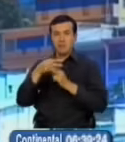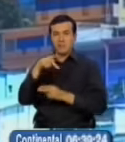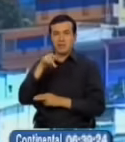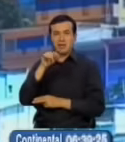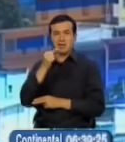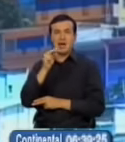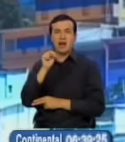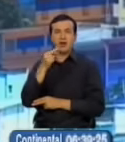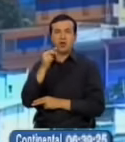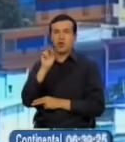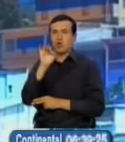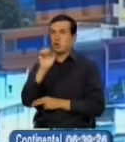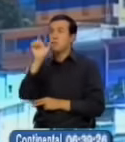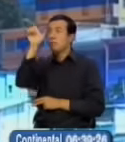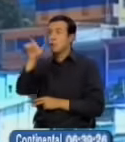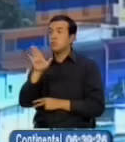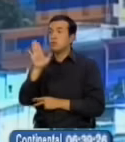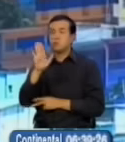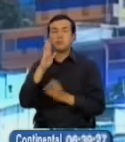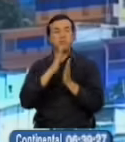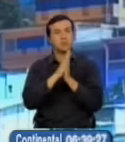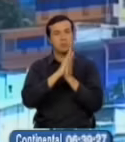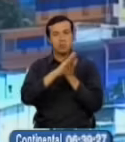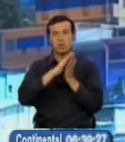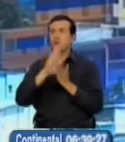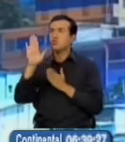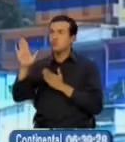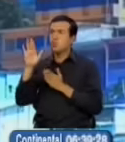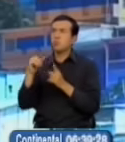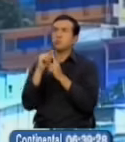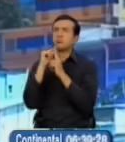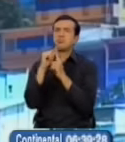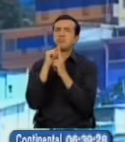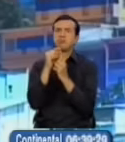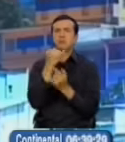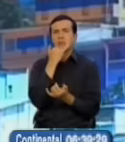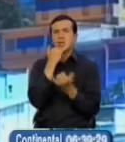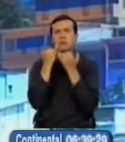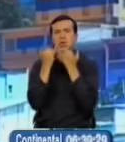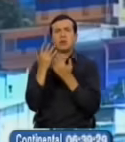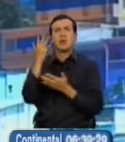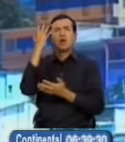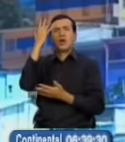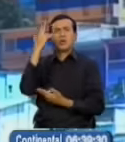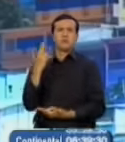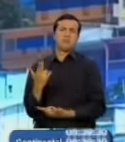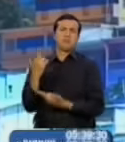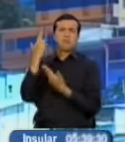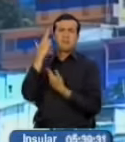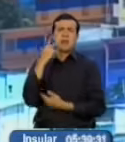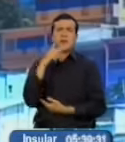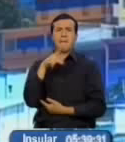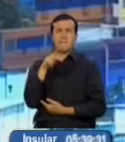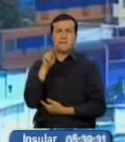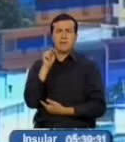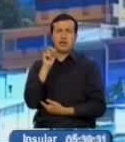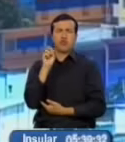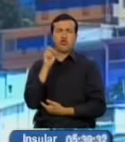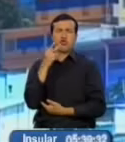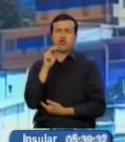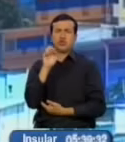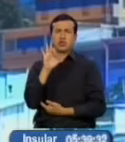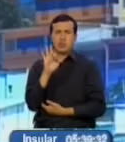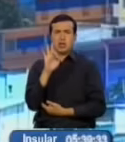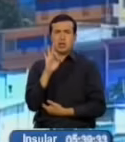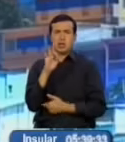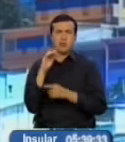Argoti se disculpe por lo que consideran son declaraciones ofensivas en torno a los hechos producidos por la dictadura del general Augusto Pinochet.